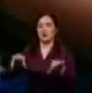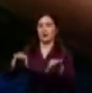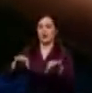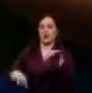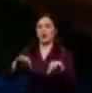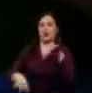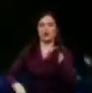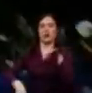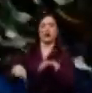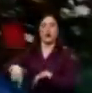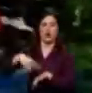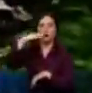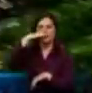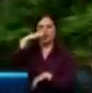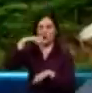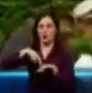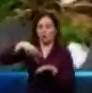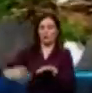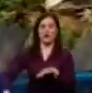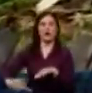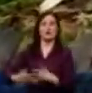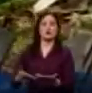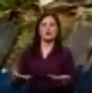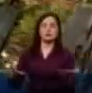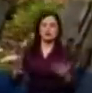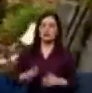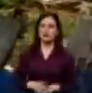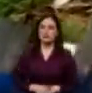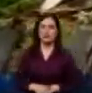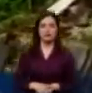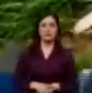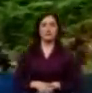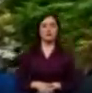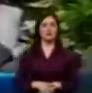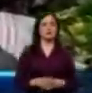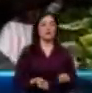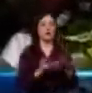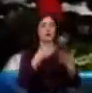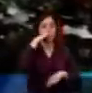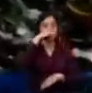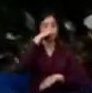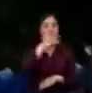unos huevitos se cayeron para adentro. Vamos a ayudarle a pasar en este momento, como ustedes pueden observar. ¿Cuántos